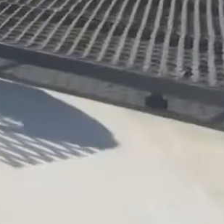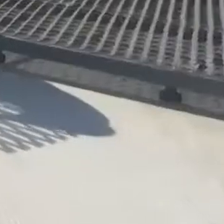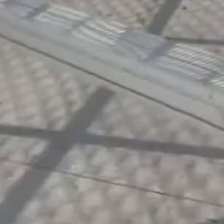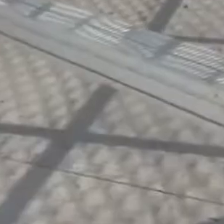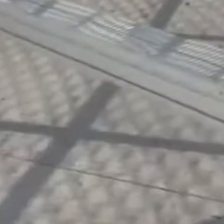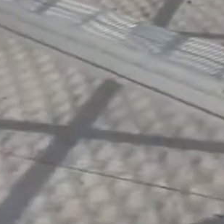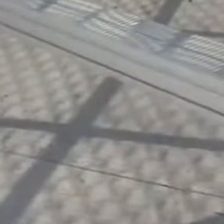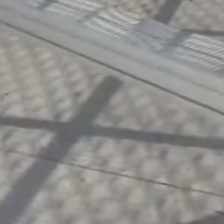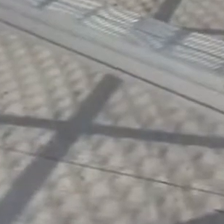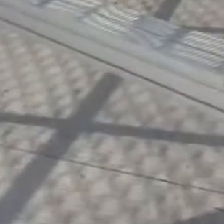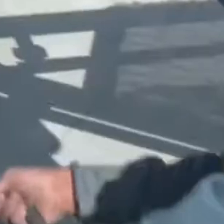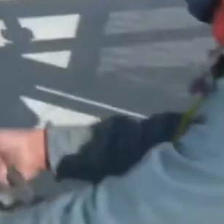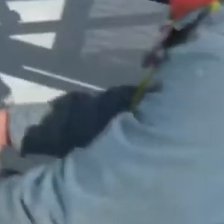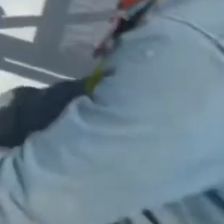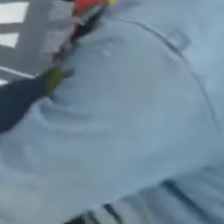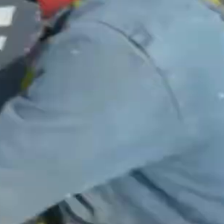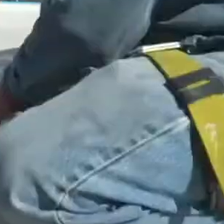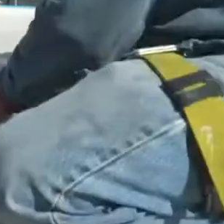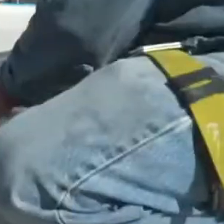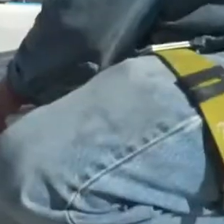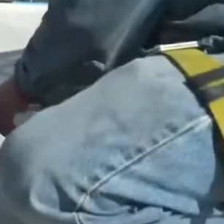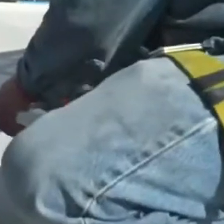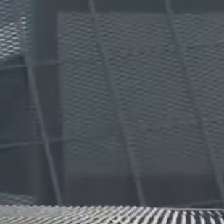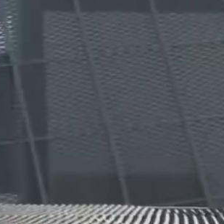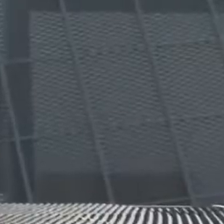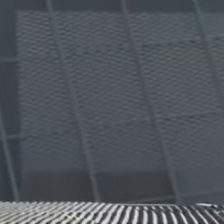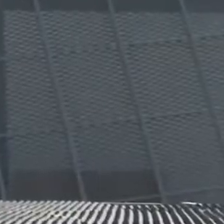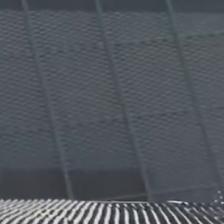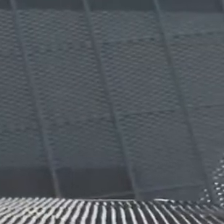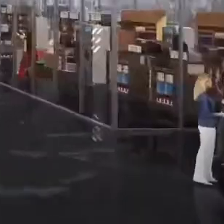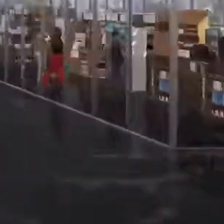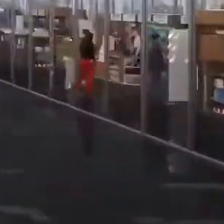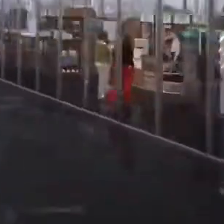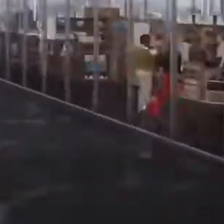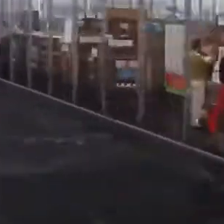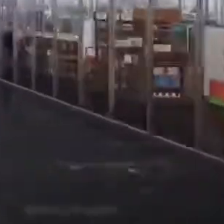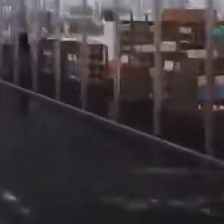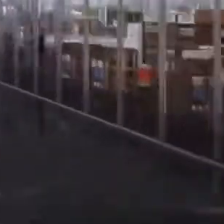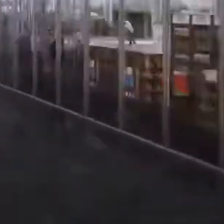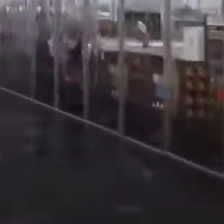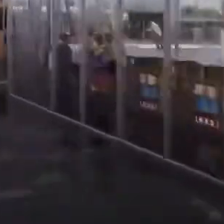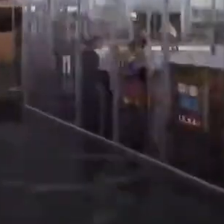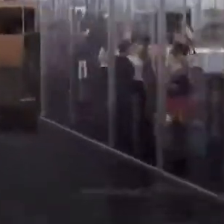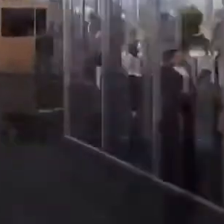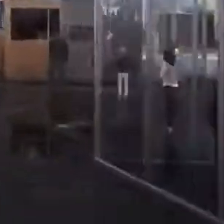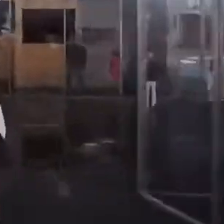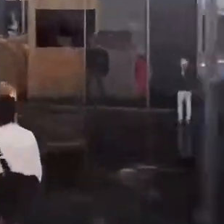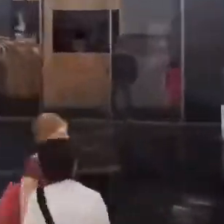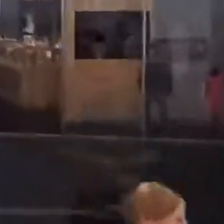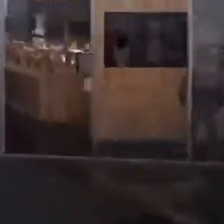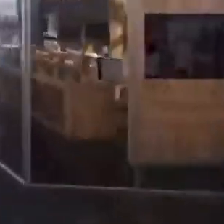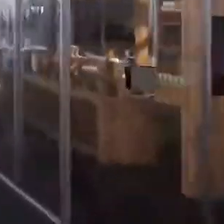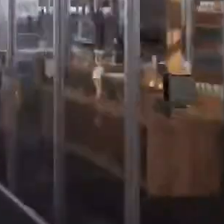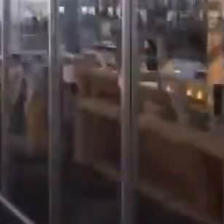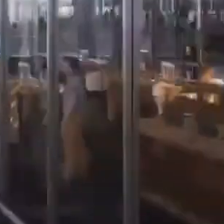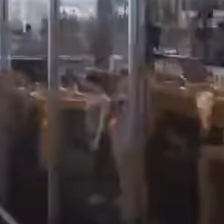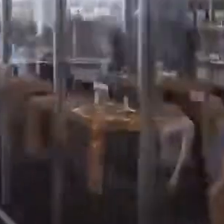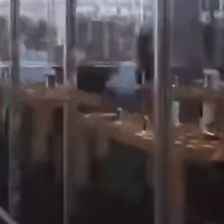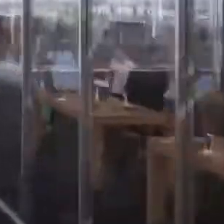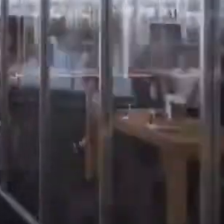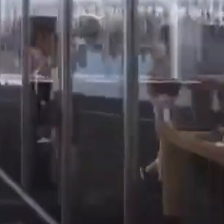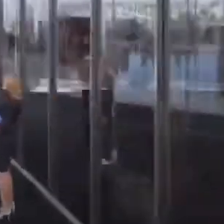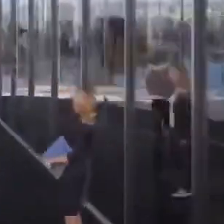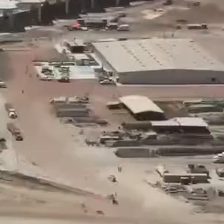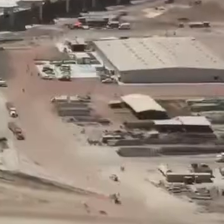y montaje de bases e instalación de malla en triángulos iluminados. En el estacionamiento y terminal intermodal de transporte